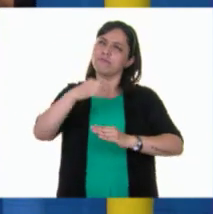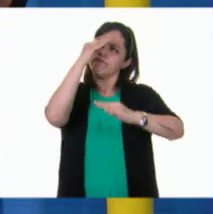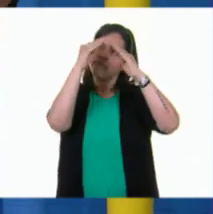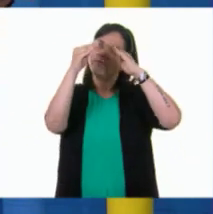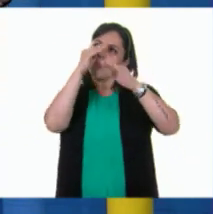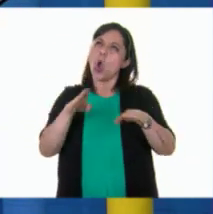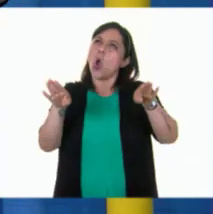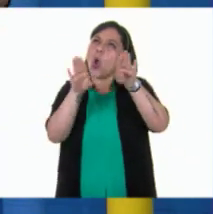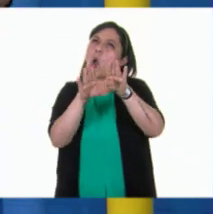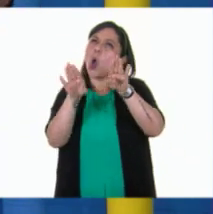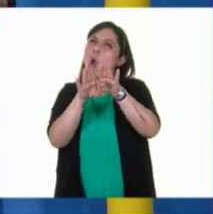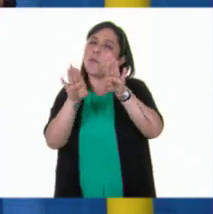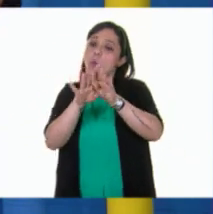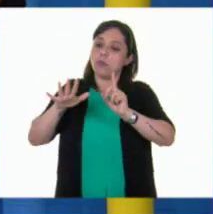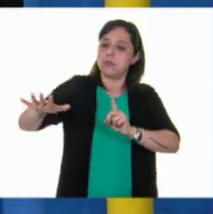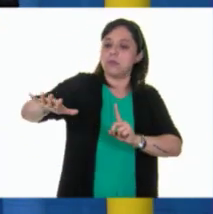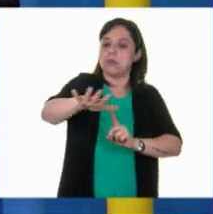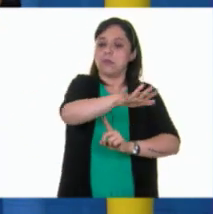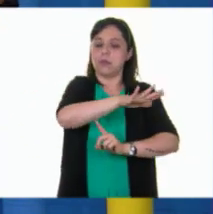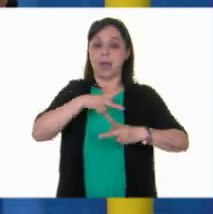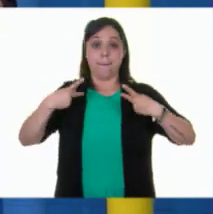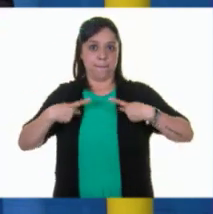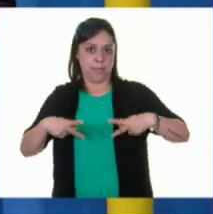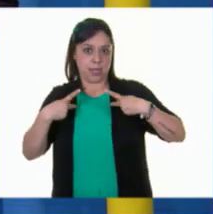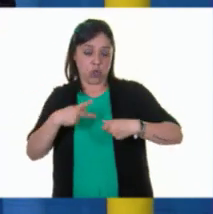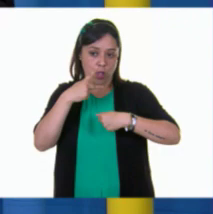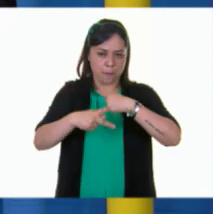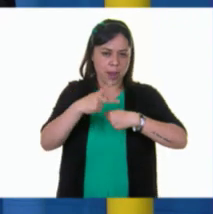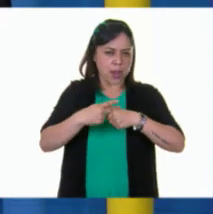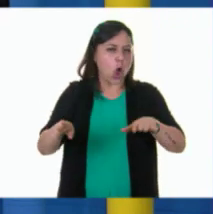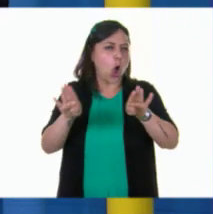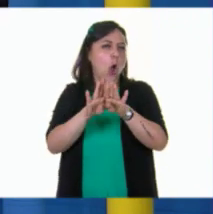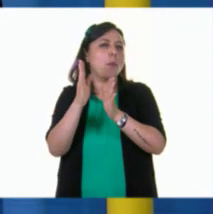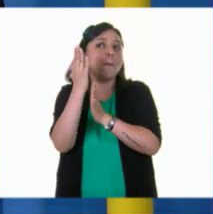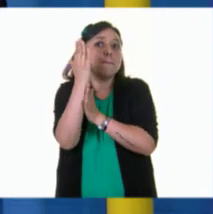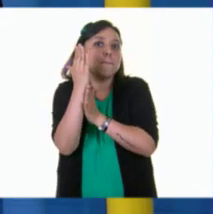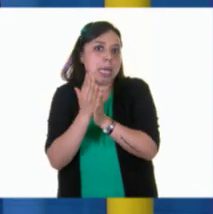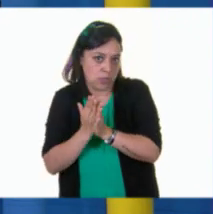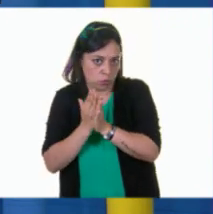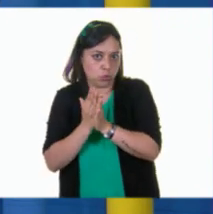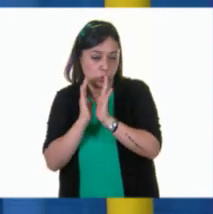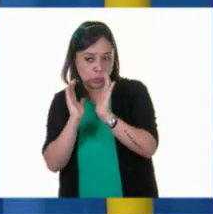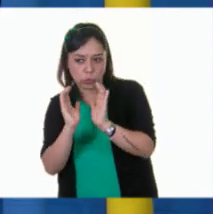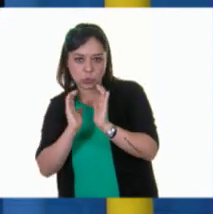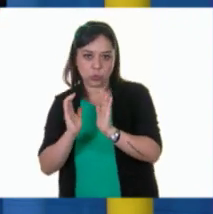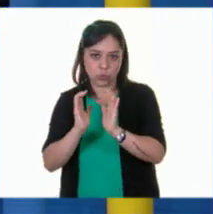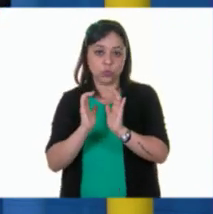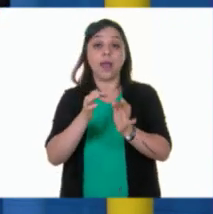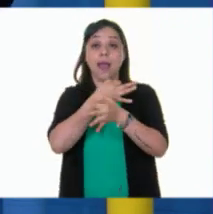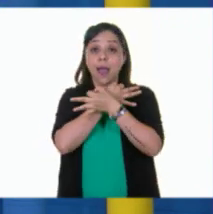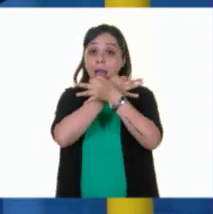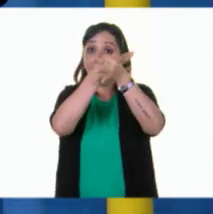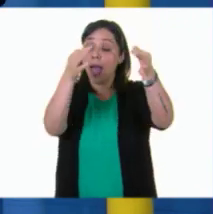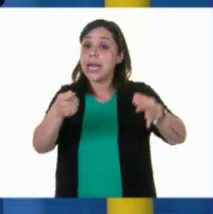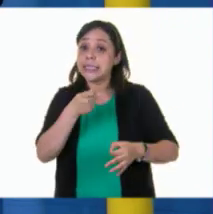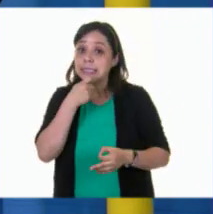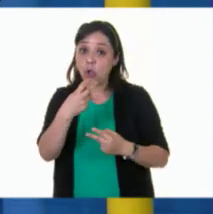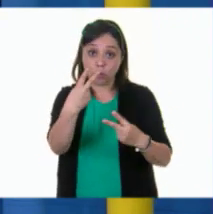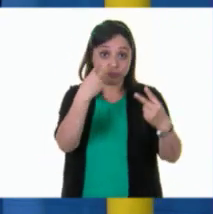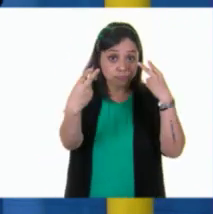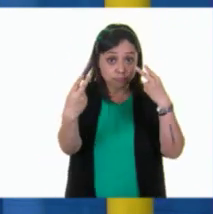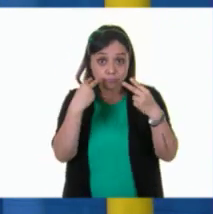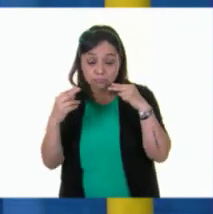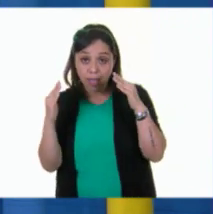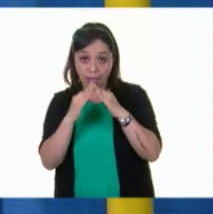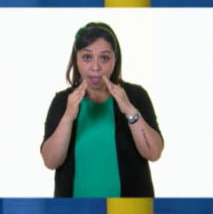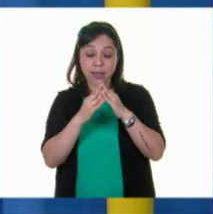disminuir la situación de vulnerabilidad de los grupos de alto riesgo. Me gustaría decirles a los niños y a las niñas que nos ven desde sus casas